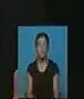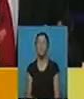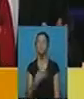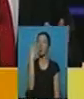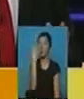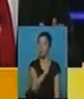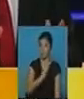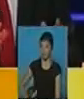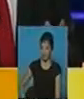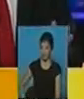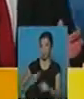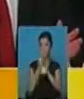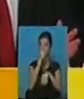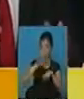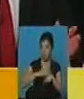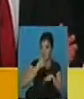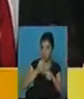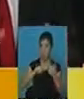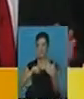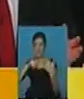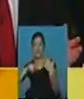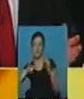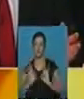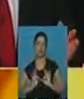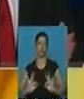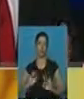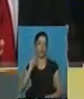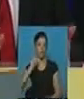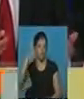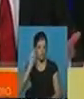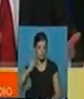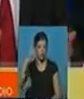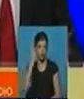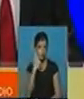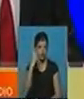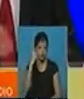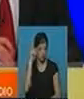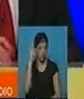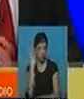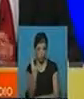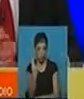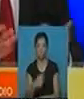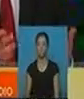un quinto, Ronald Reagan, que zafó de casualidad en 1981. ¿Qué lleva, con